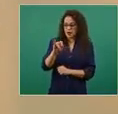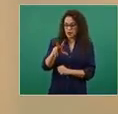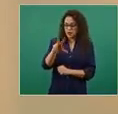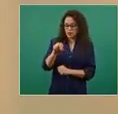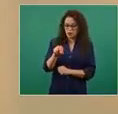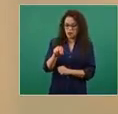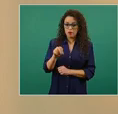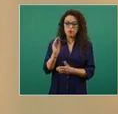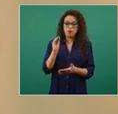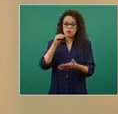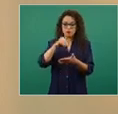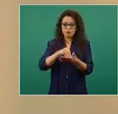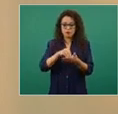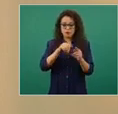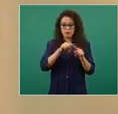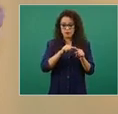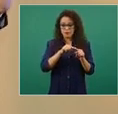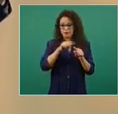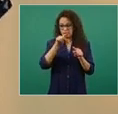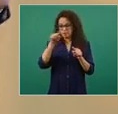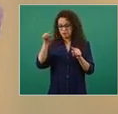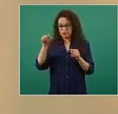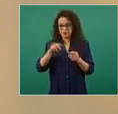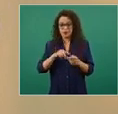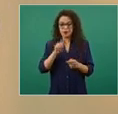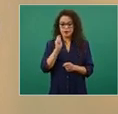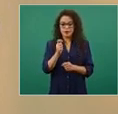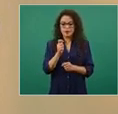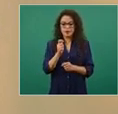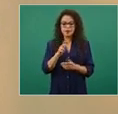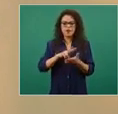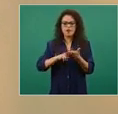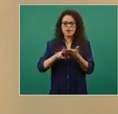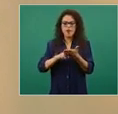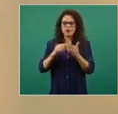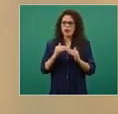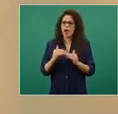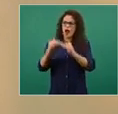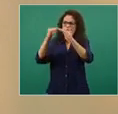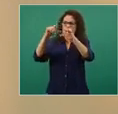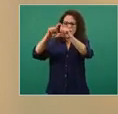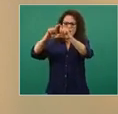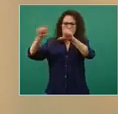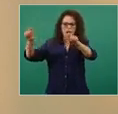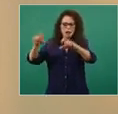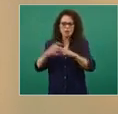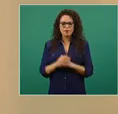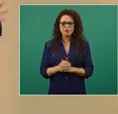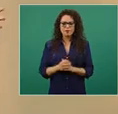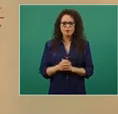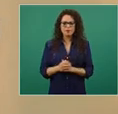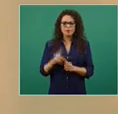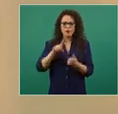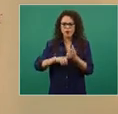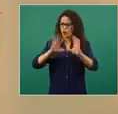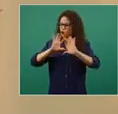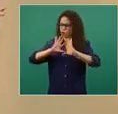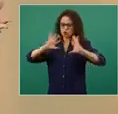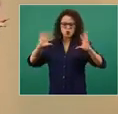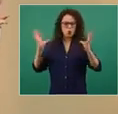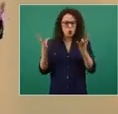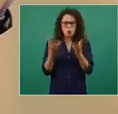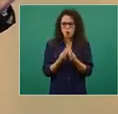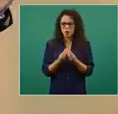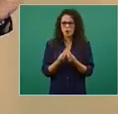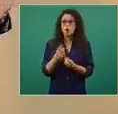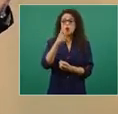estamos representando en el recuadro verde de la parte superior, representa el 1% del total de la epidemia